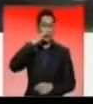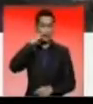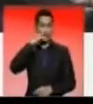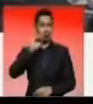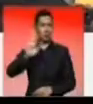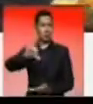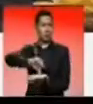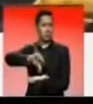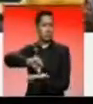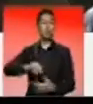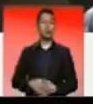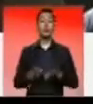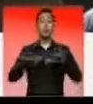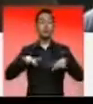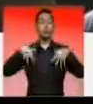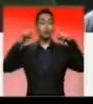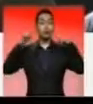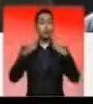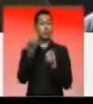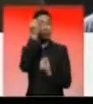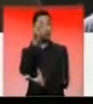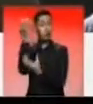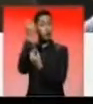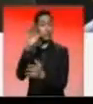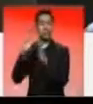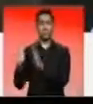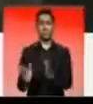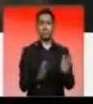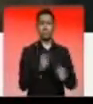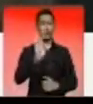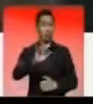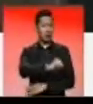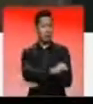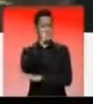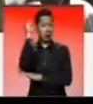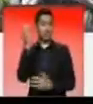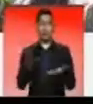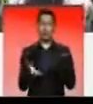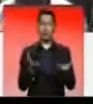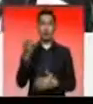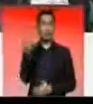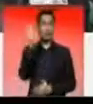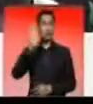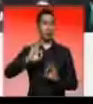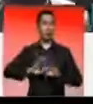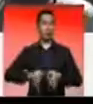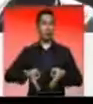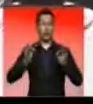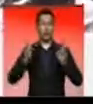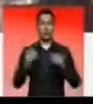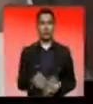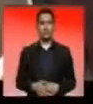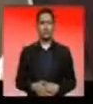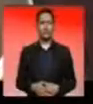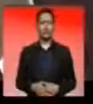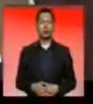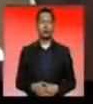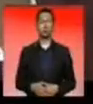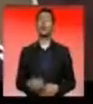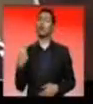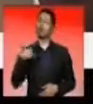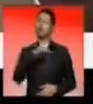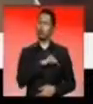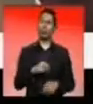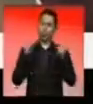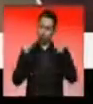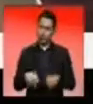en un evento dio a conocer los planes que ejecutará si gana las elecciones del 19 de febrero. Vamos a